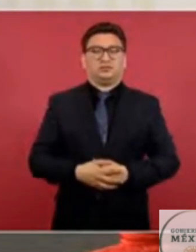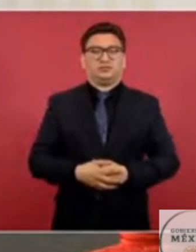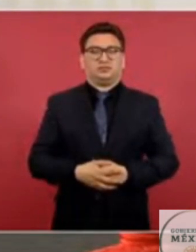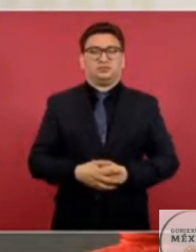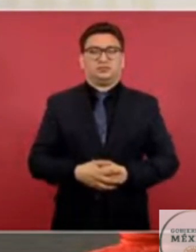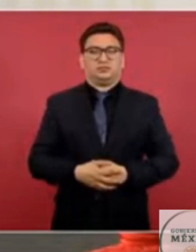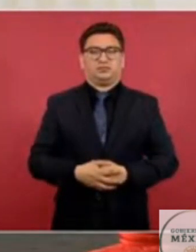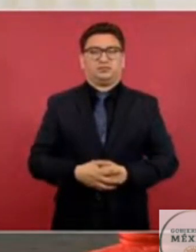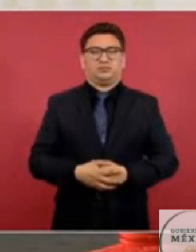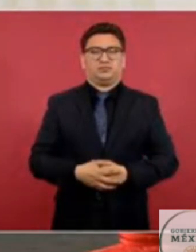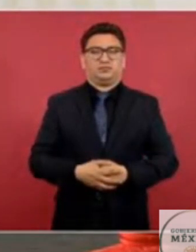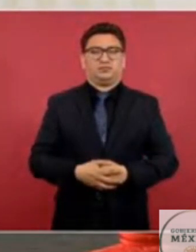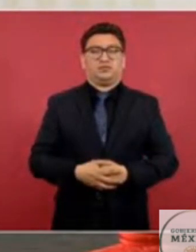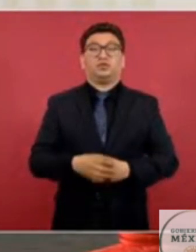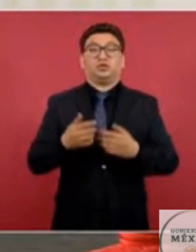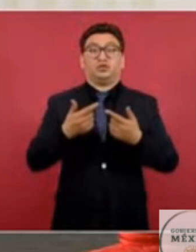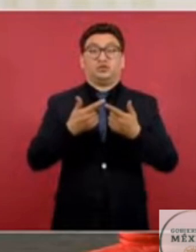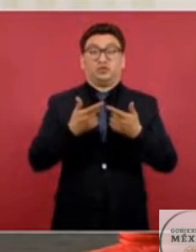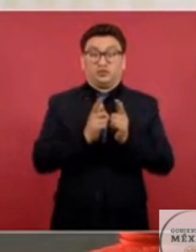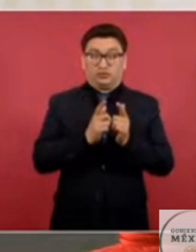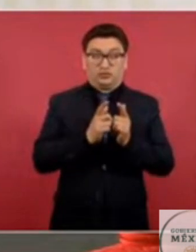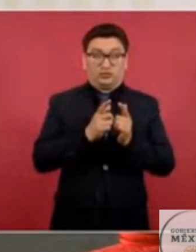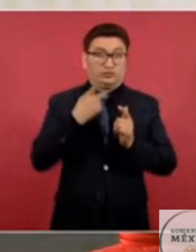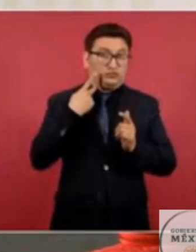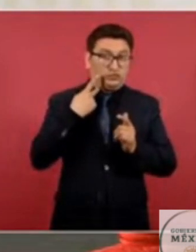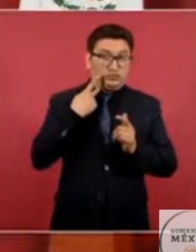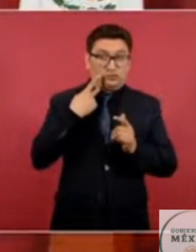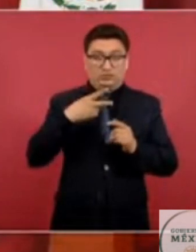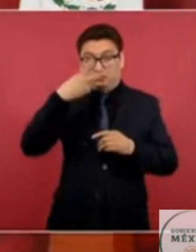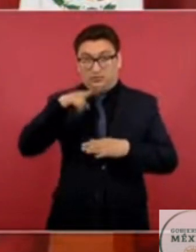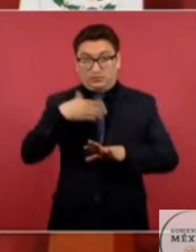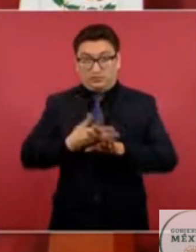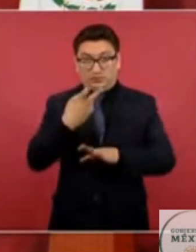de los partidos en contra de México. Sí.